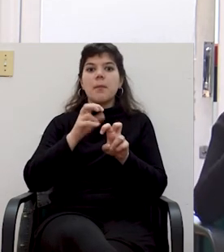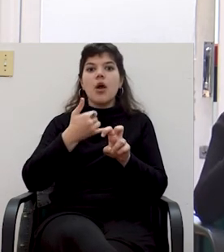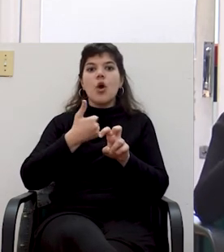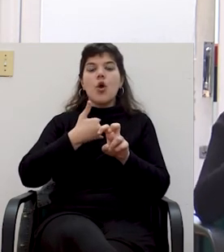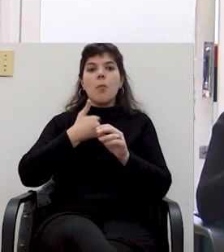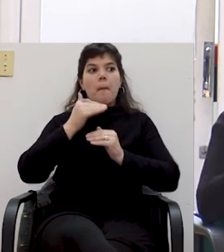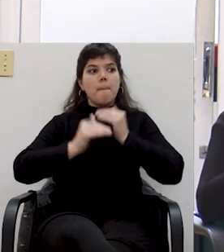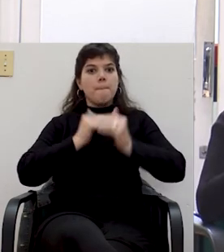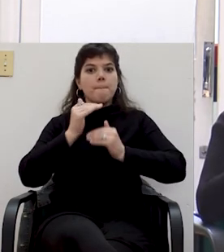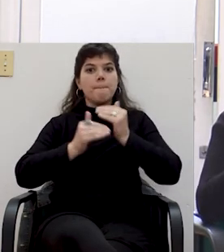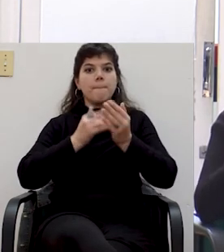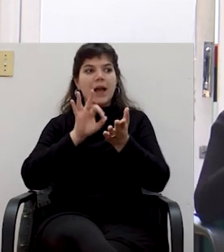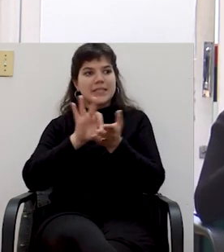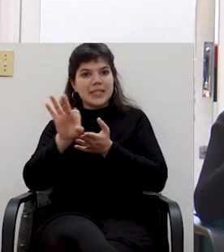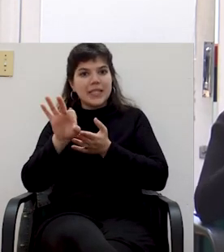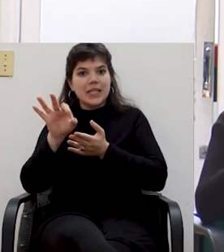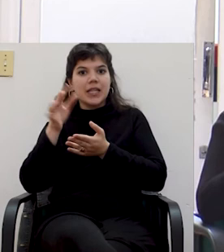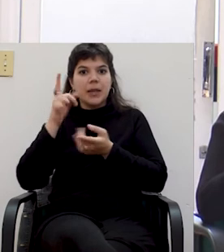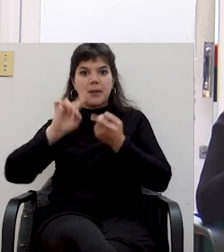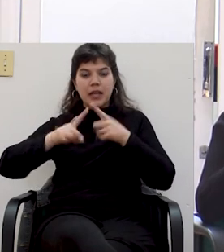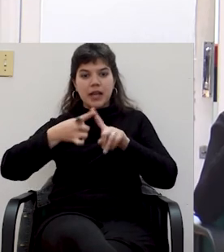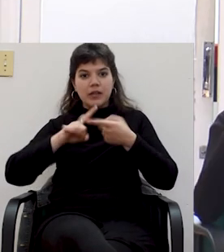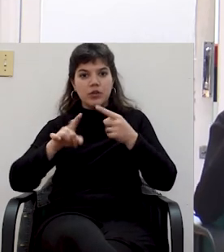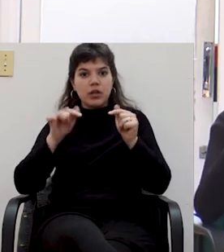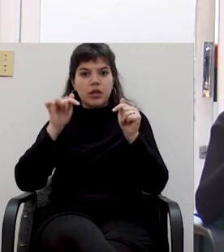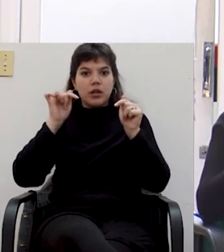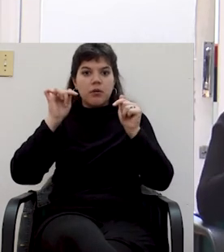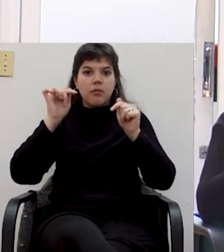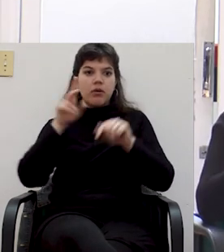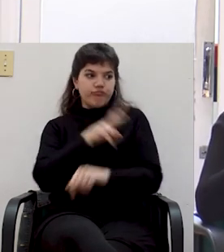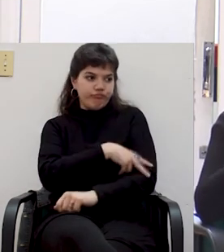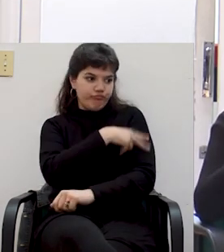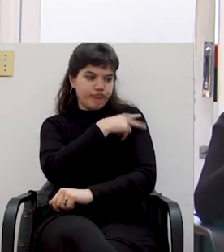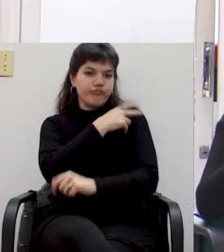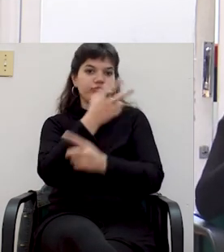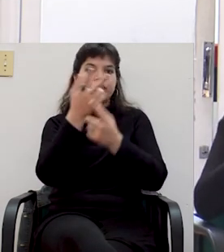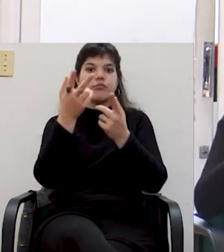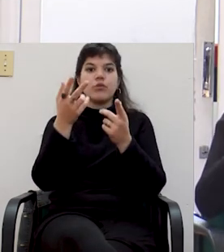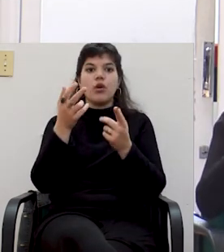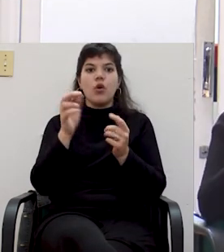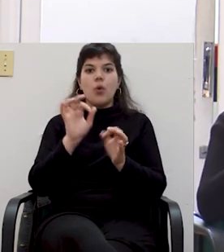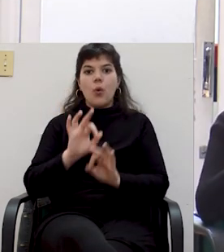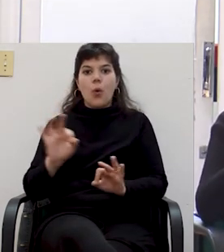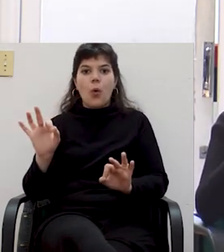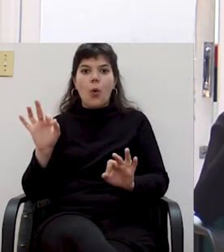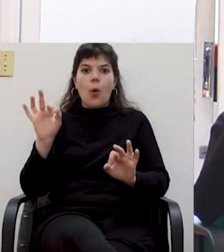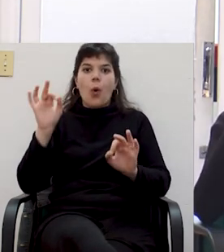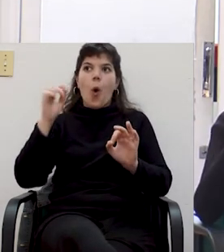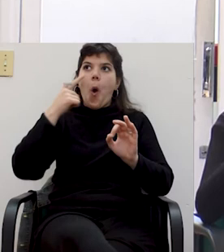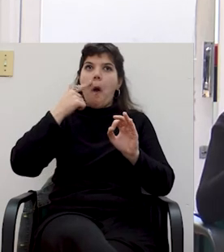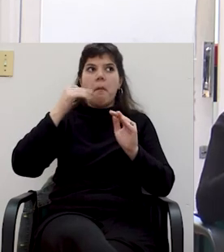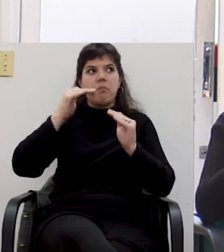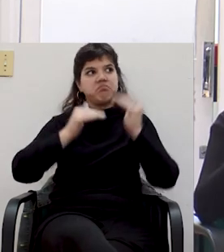reproducir sistemas de relacionamiento jerárquicos, de relacionamientos patriarcales,